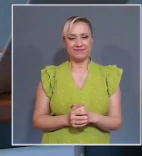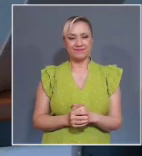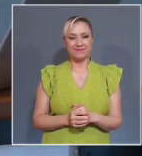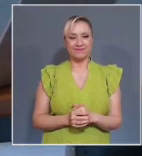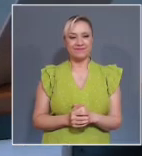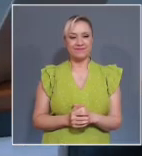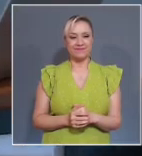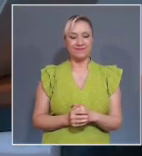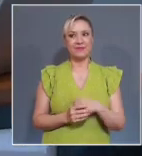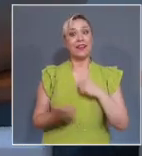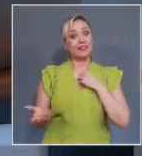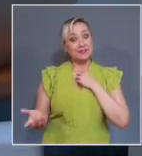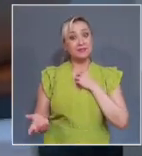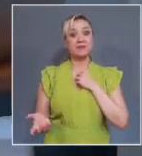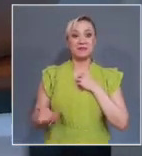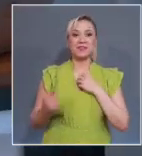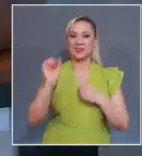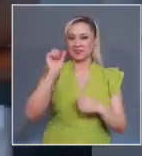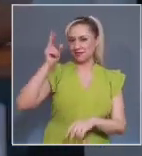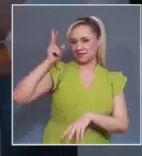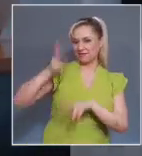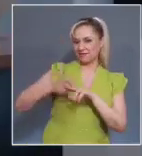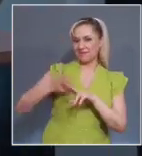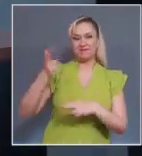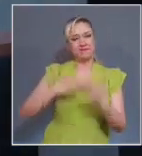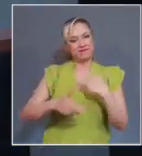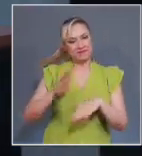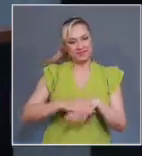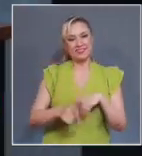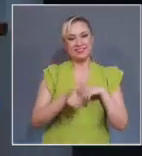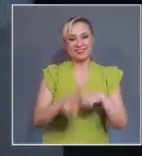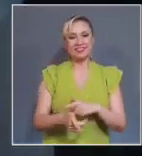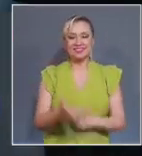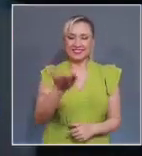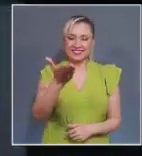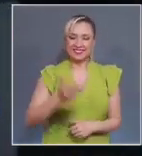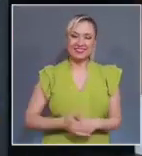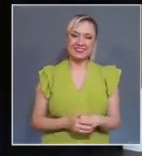Vámonos rápidamente a un corte y regresamos con más.